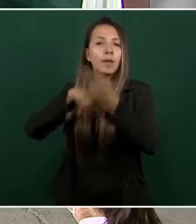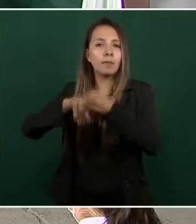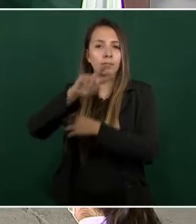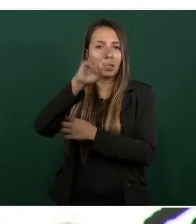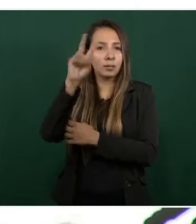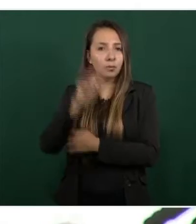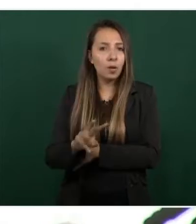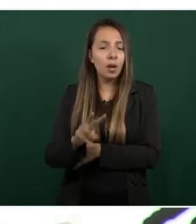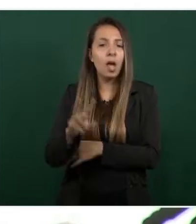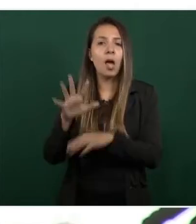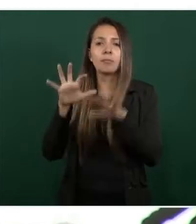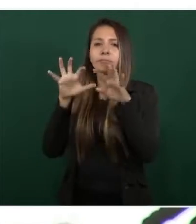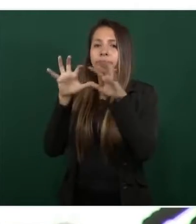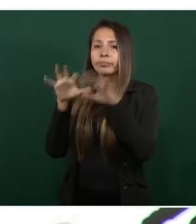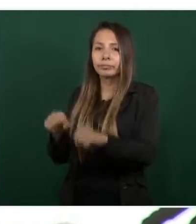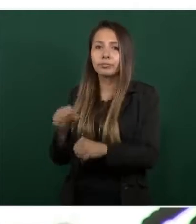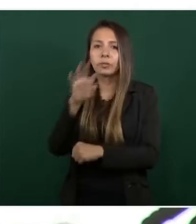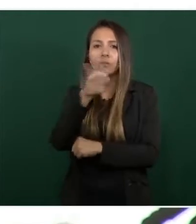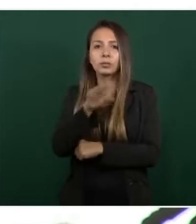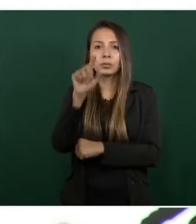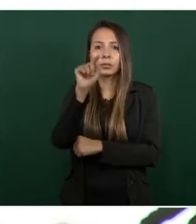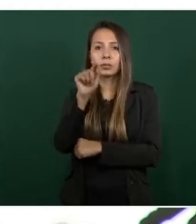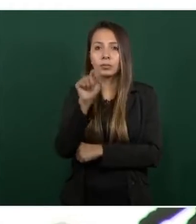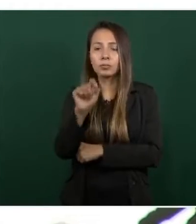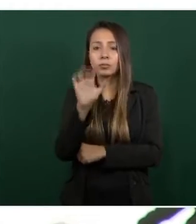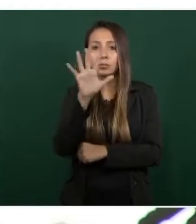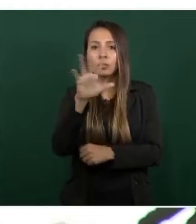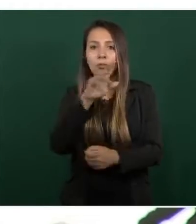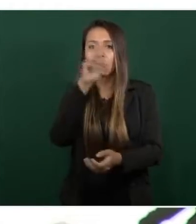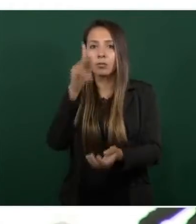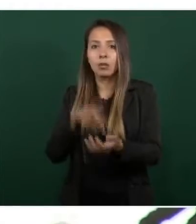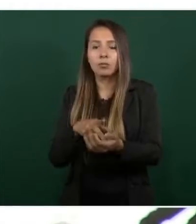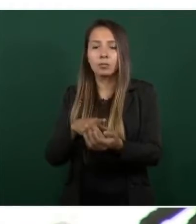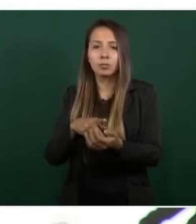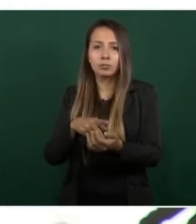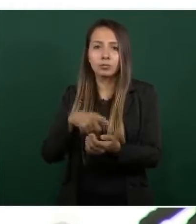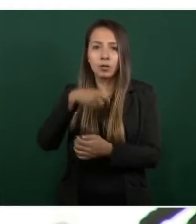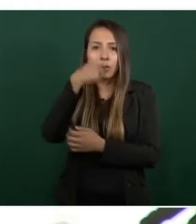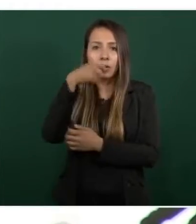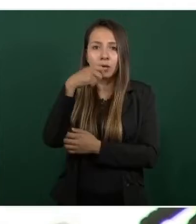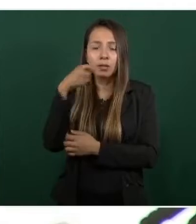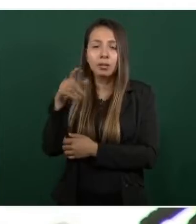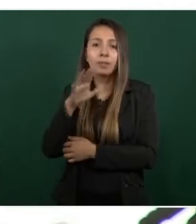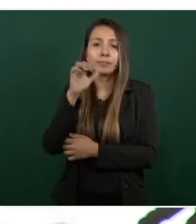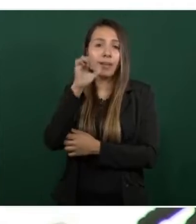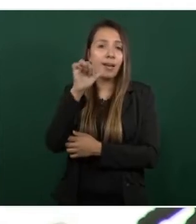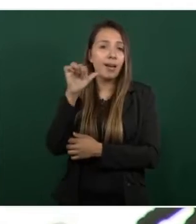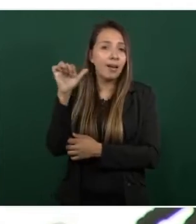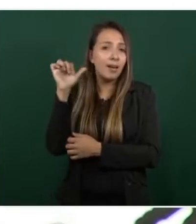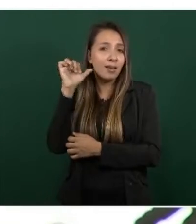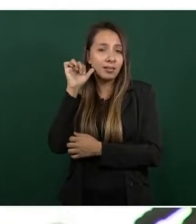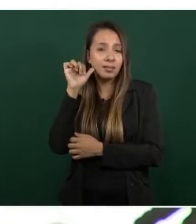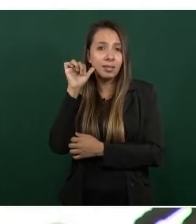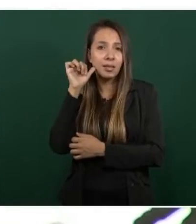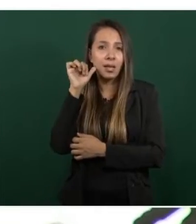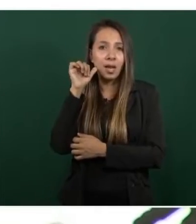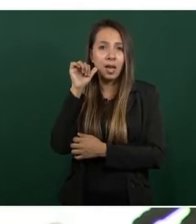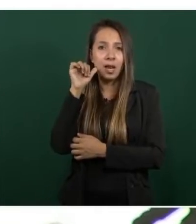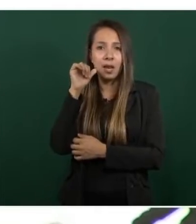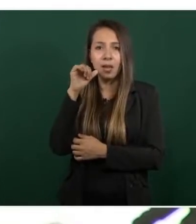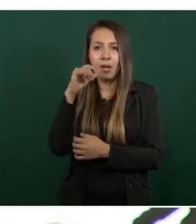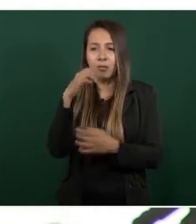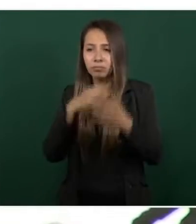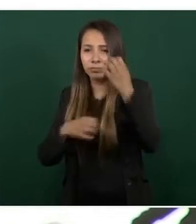ahí se aseguraron 470.5 kilogramos de cocaína la aeronave. Y el día de ayer, haciendo reconocimientos